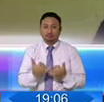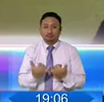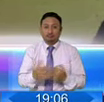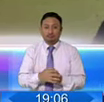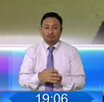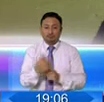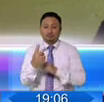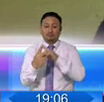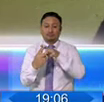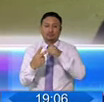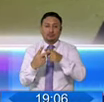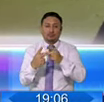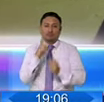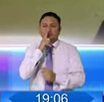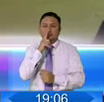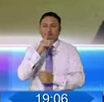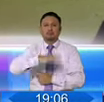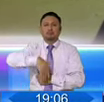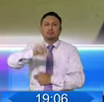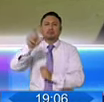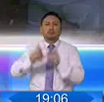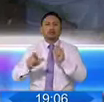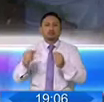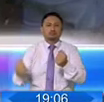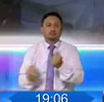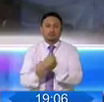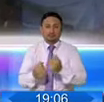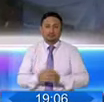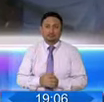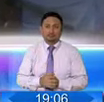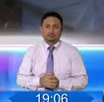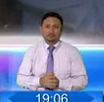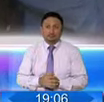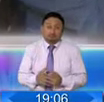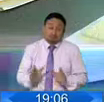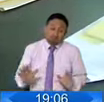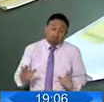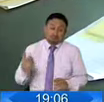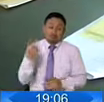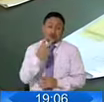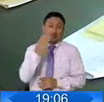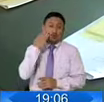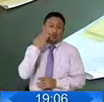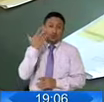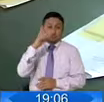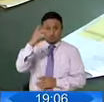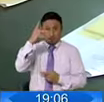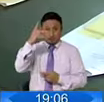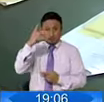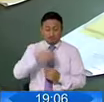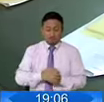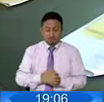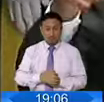de las dos tiene más poder para imponerse. Son las conclusiones a las que llegan estos expertos políticos